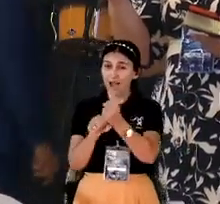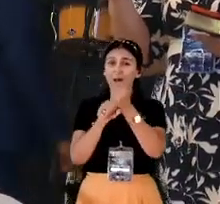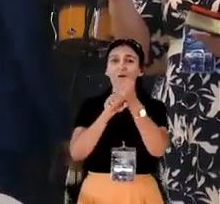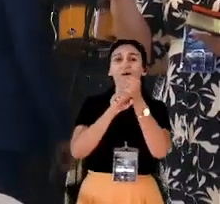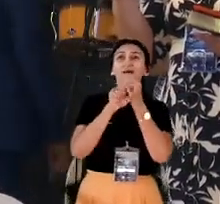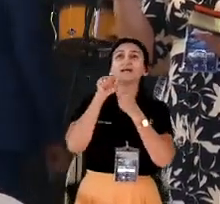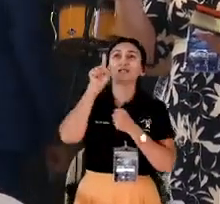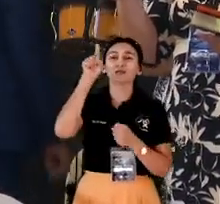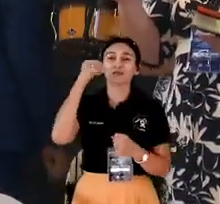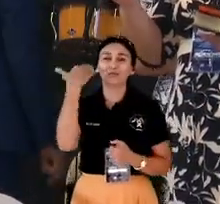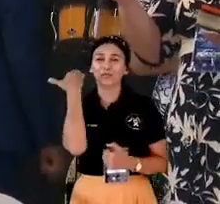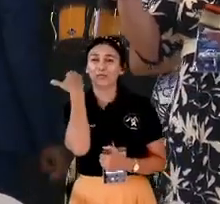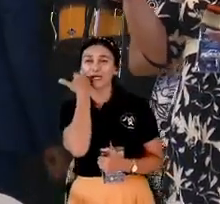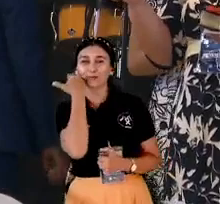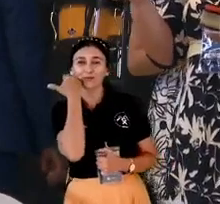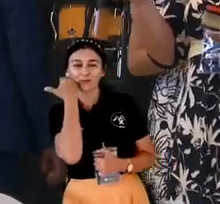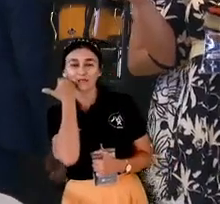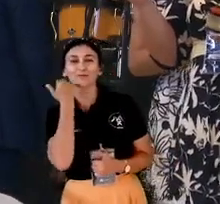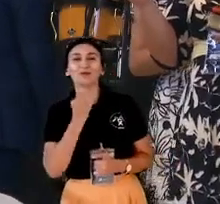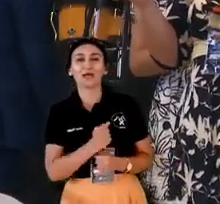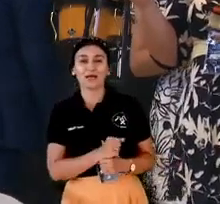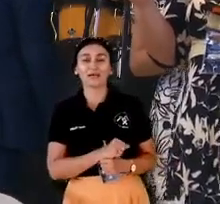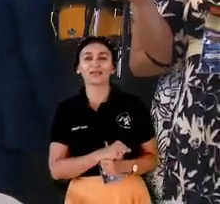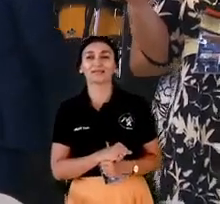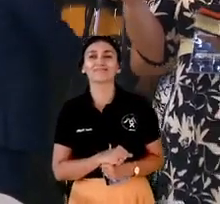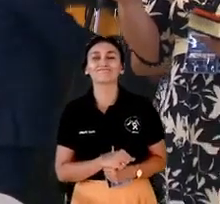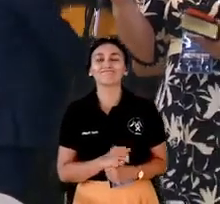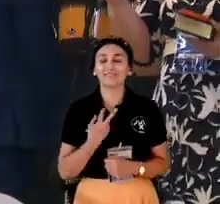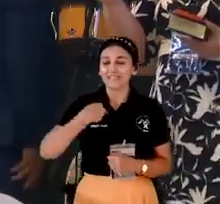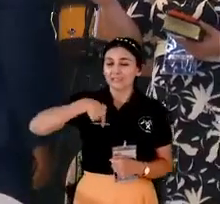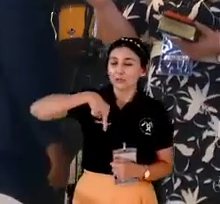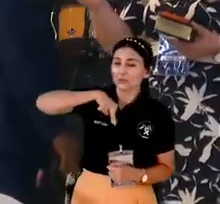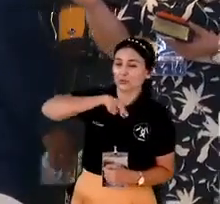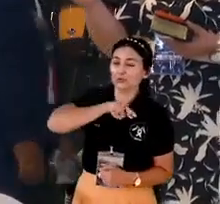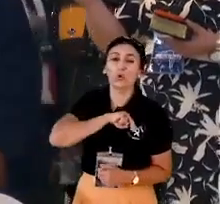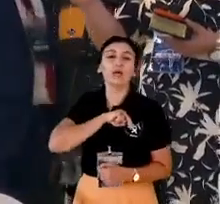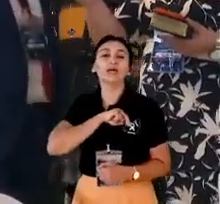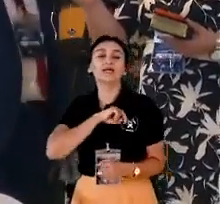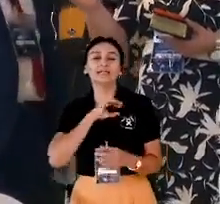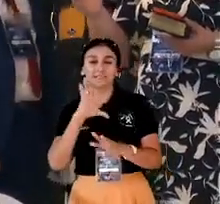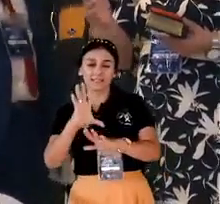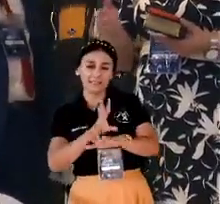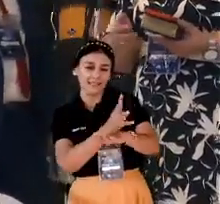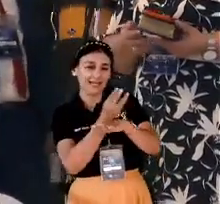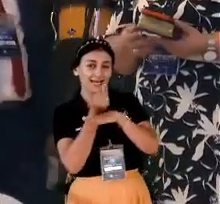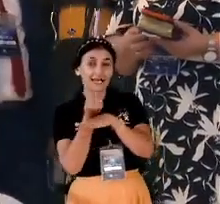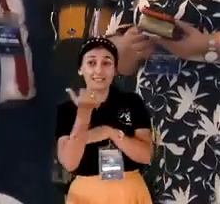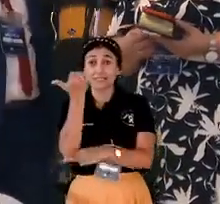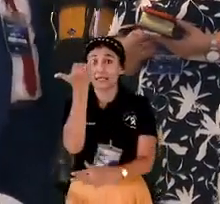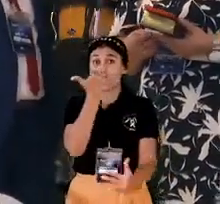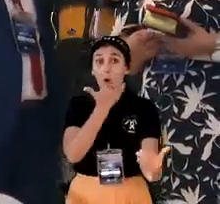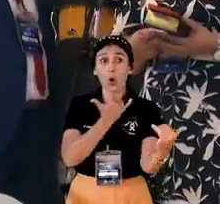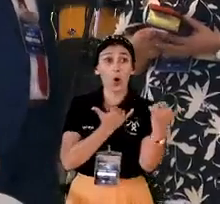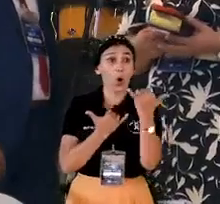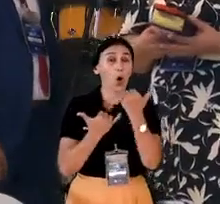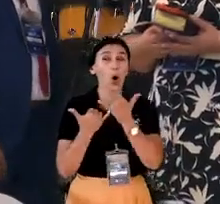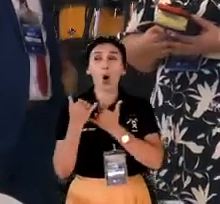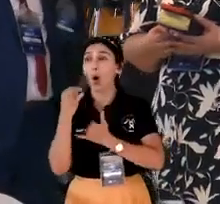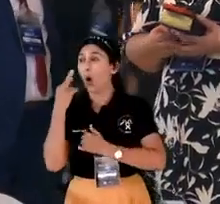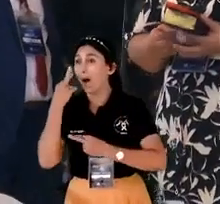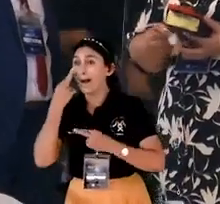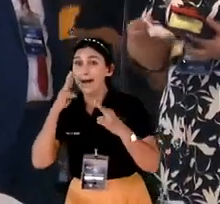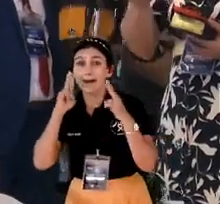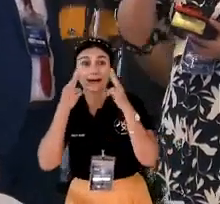que son de tantísimo valor en nuestras congregaciones, que hoy las estamos